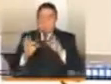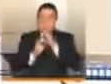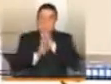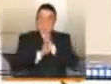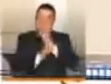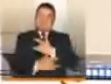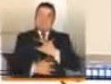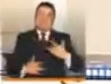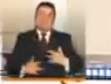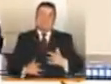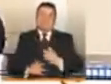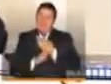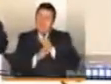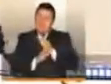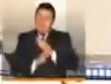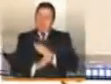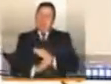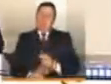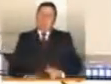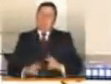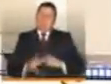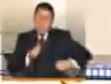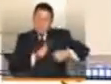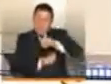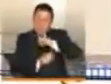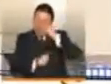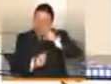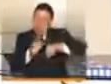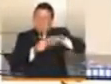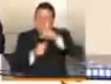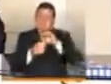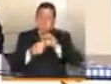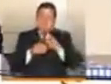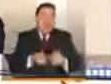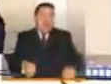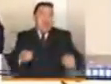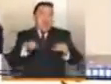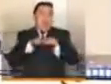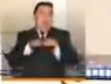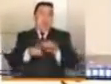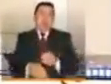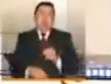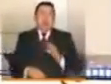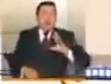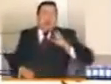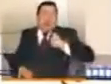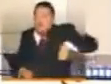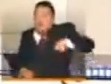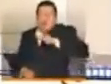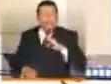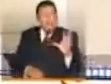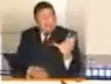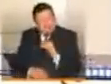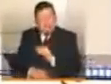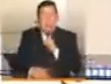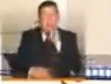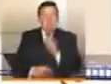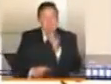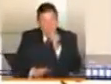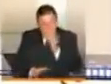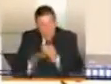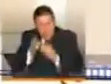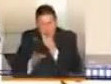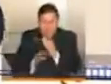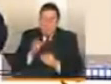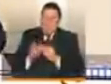salud en la protección de la vida y también en la reactivación nosotros todos debemos entender que cuidar el